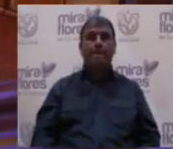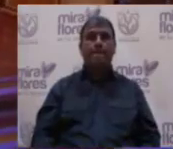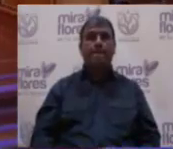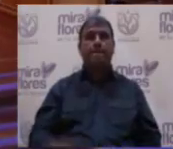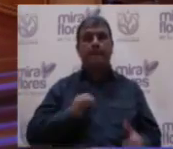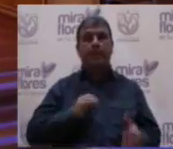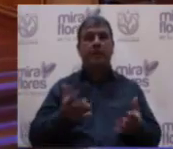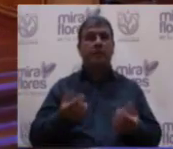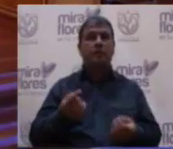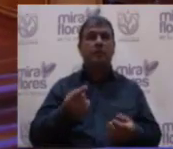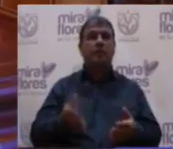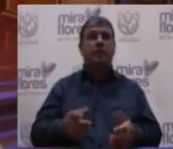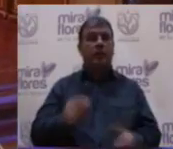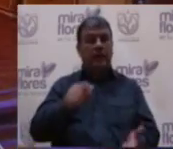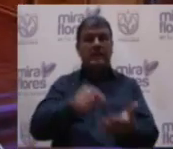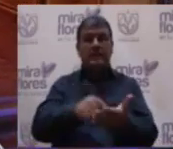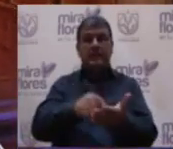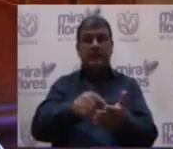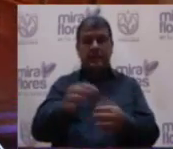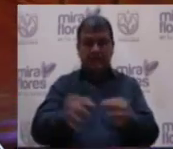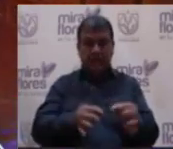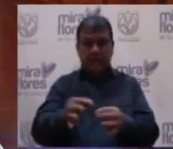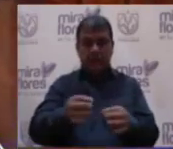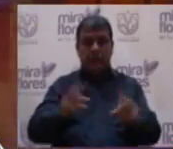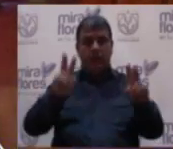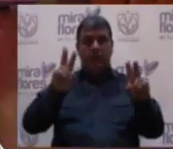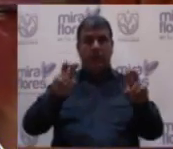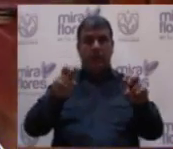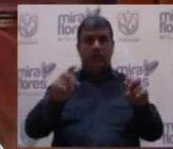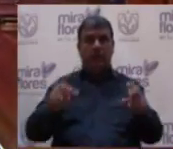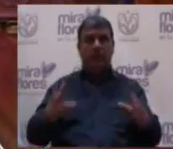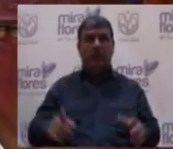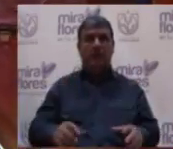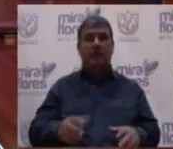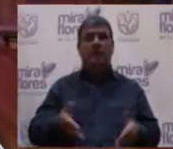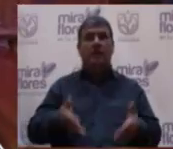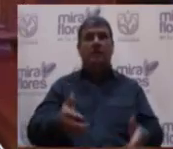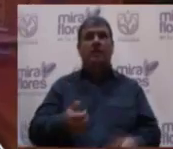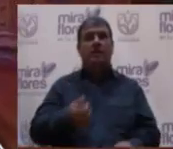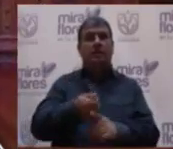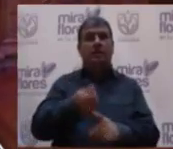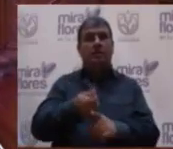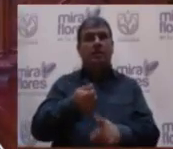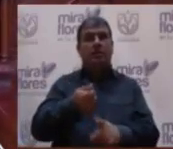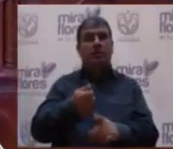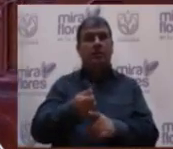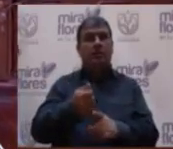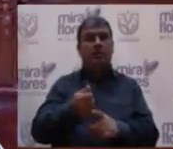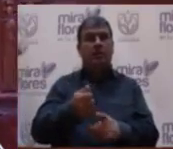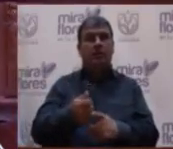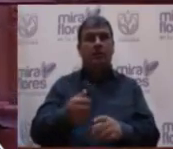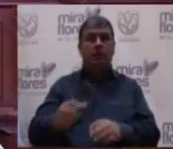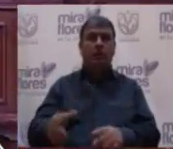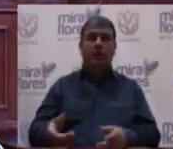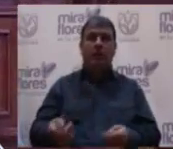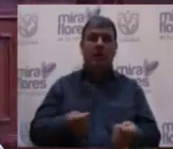Yo quisiera solamente hacer una precisión, que esto es un tema que nace de la propia administración, de la municipalidad, siempre